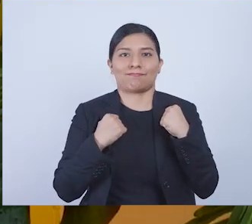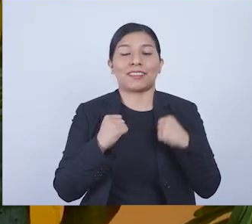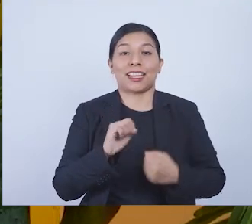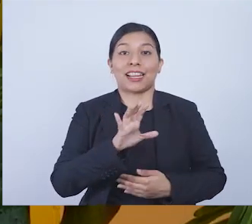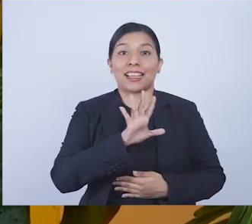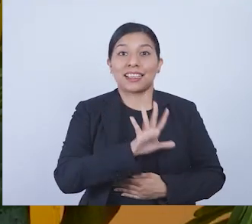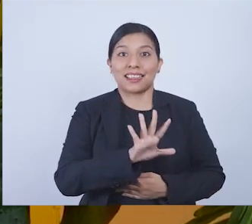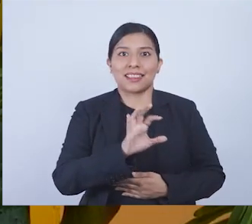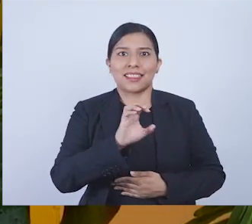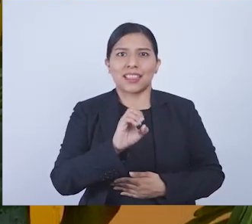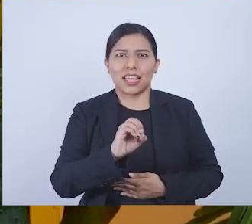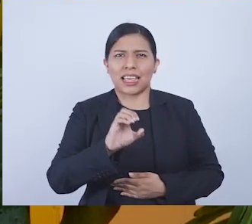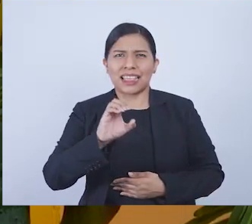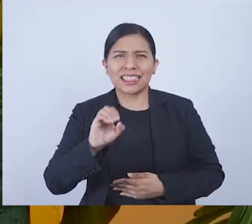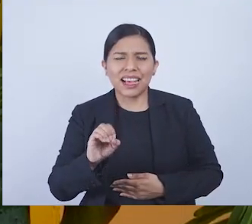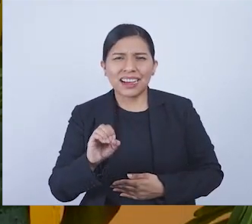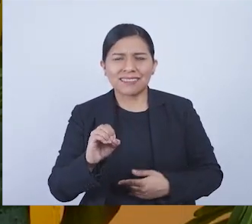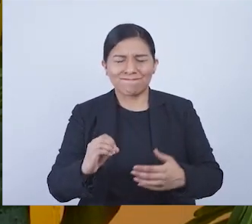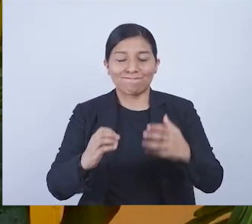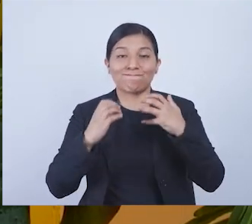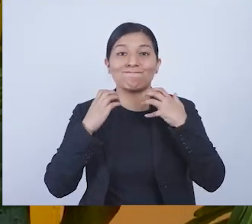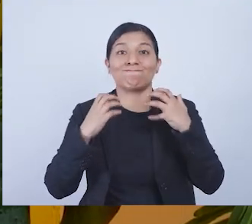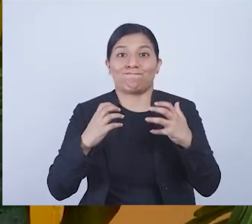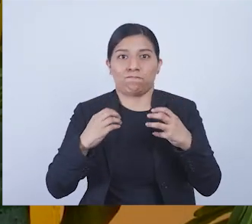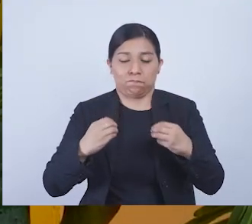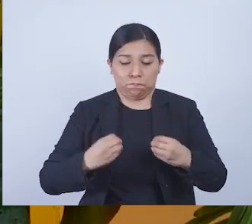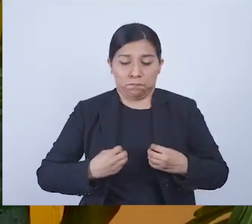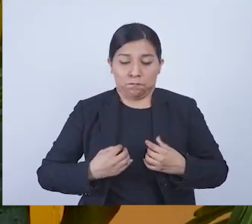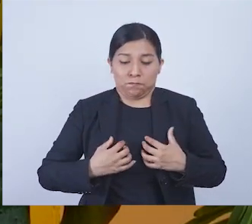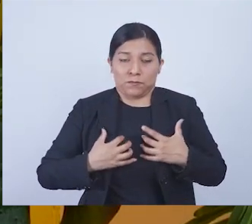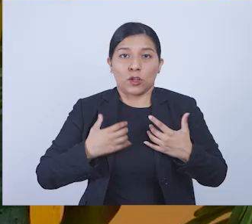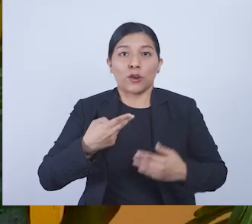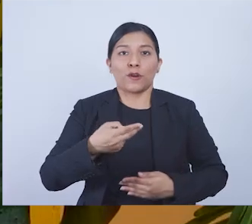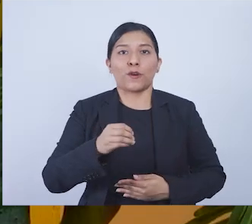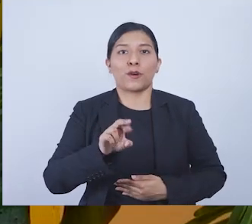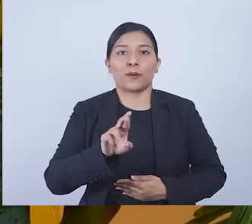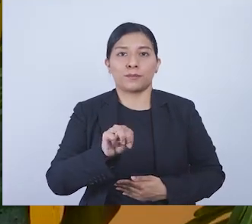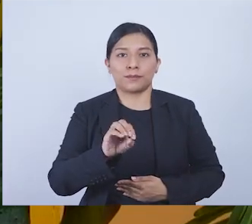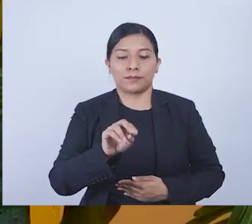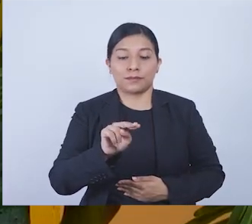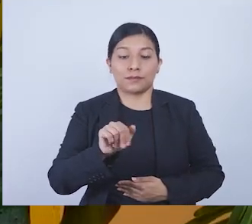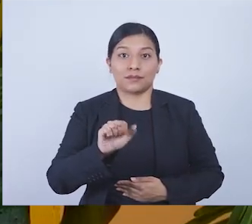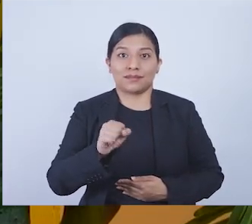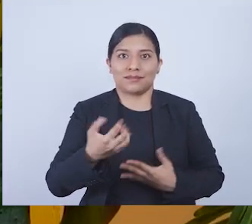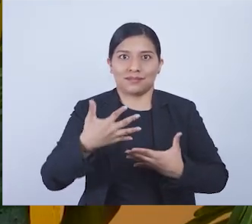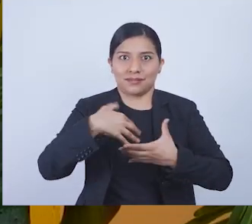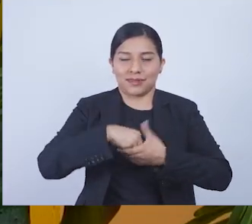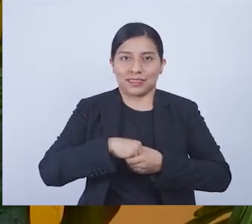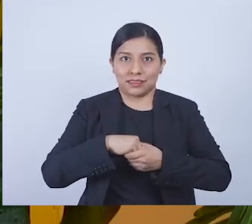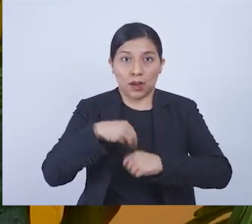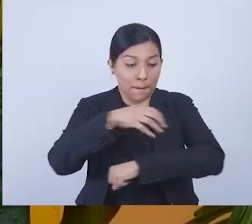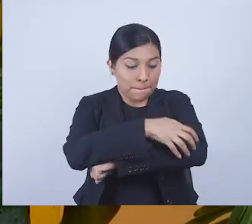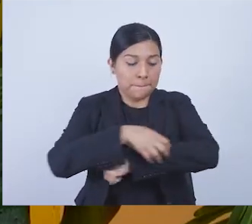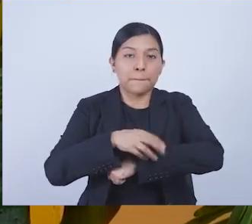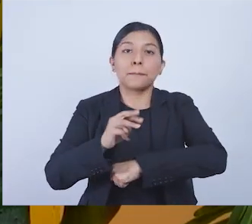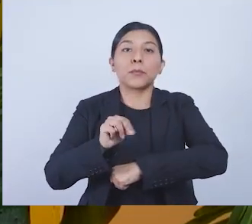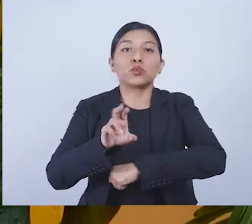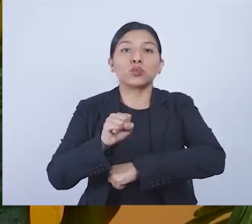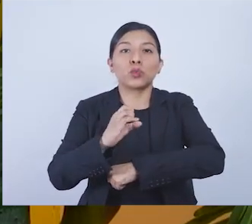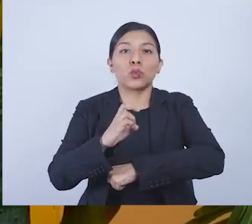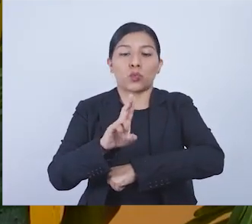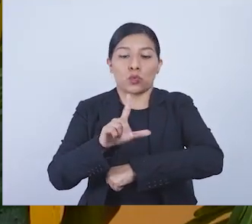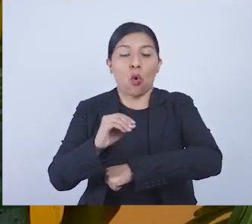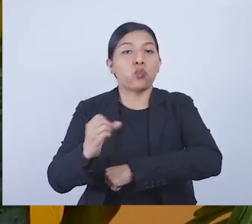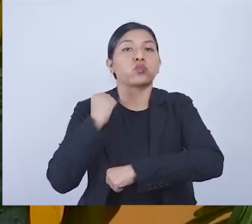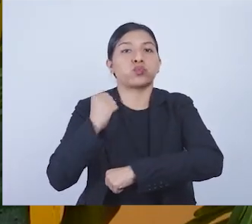500 miocinas. Las miocinas son hormonas, son sustancias que crea el músculo cuando hace ejercicio,